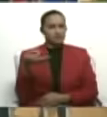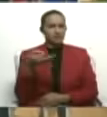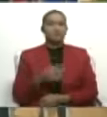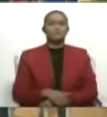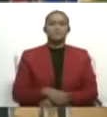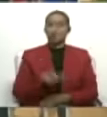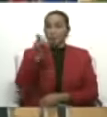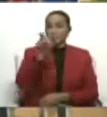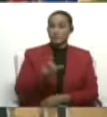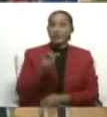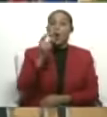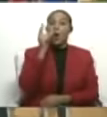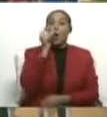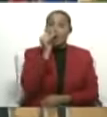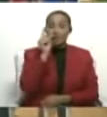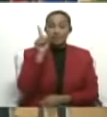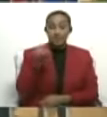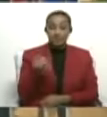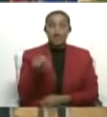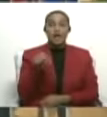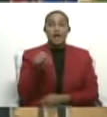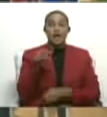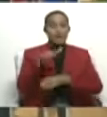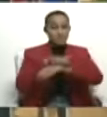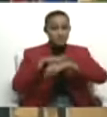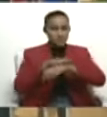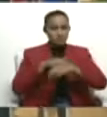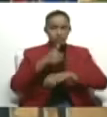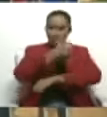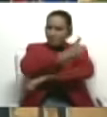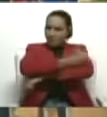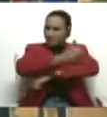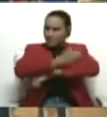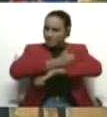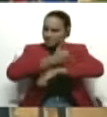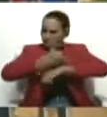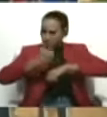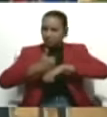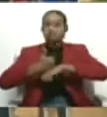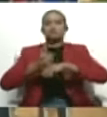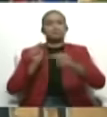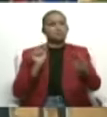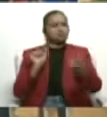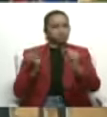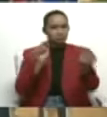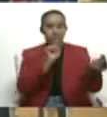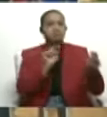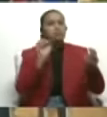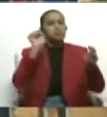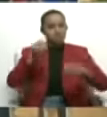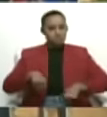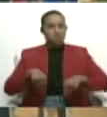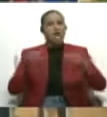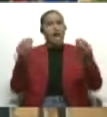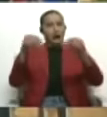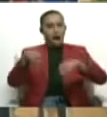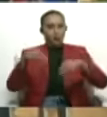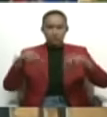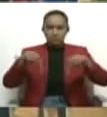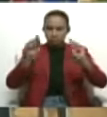ministro de Cultura Ernesto Villegas, reafirmando estos lazos de amistad y cooperación que vamos a